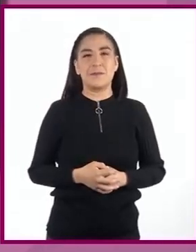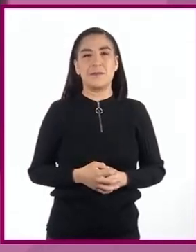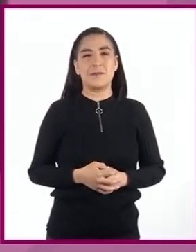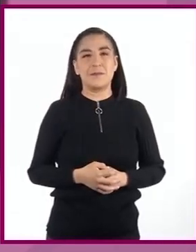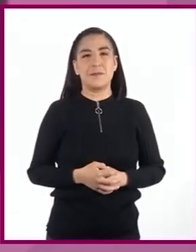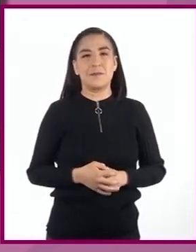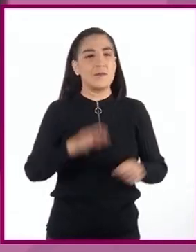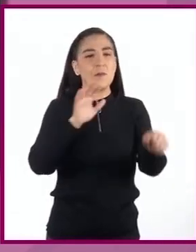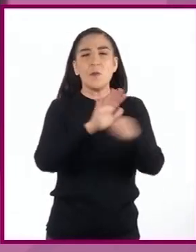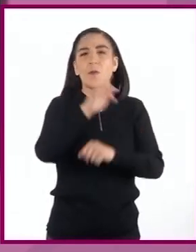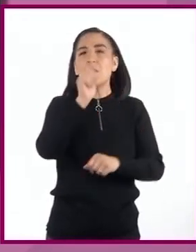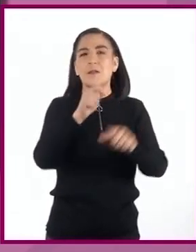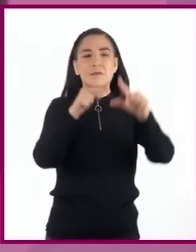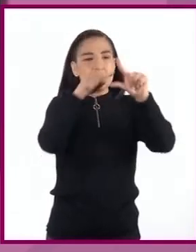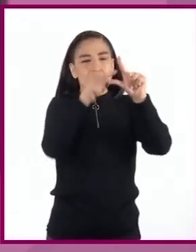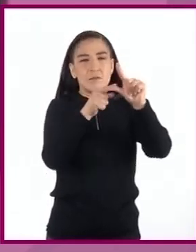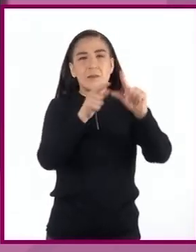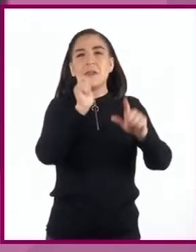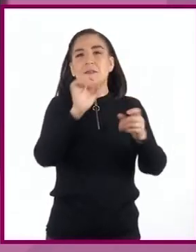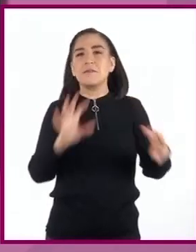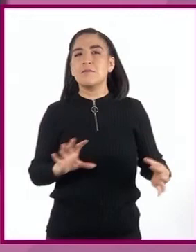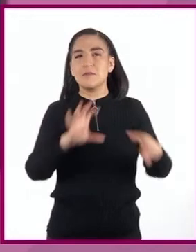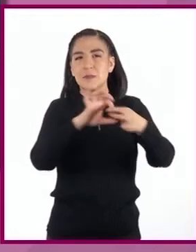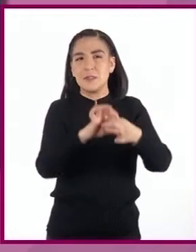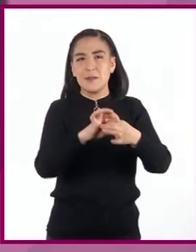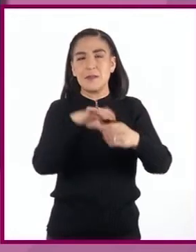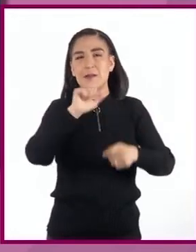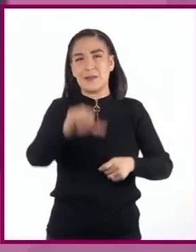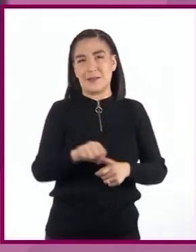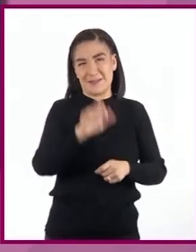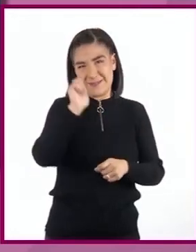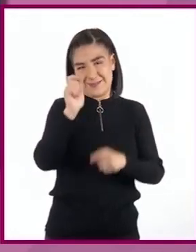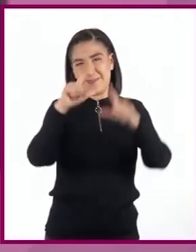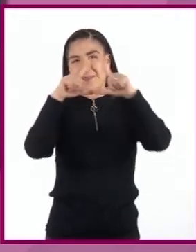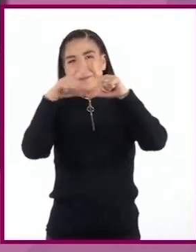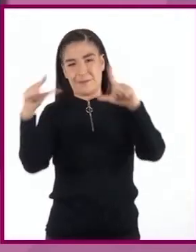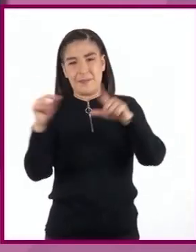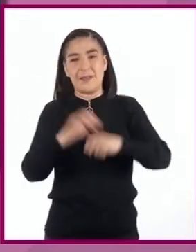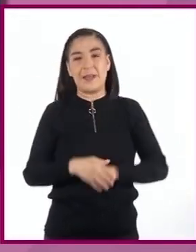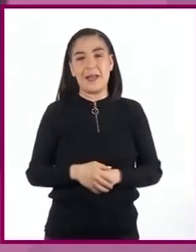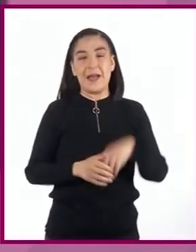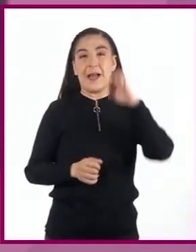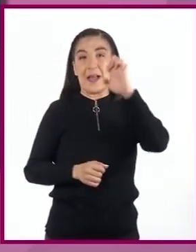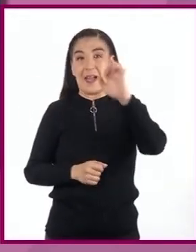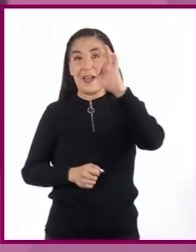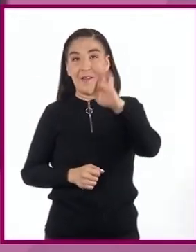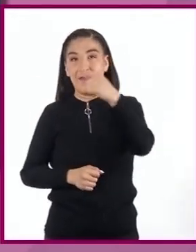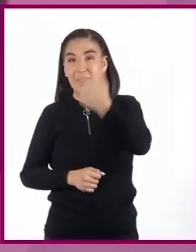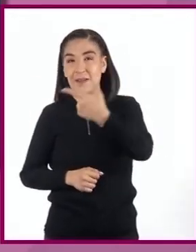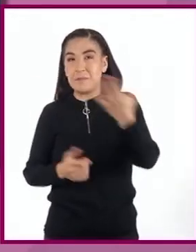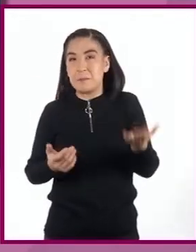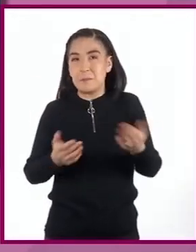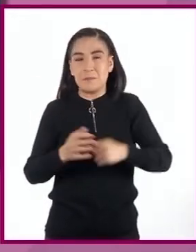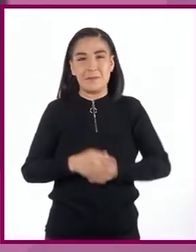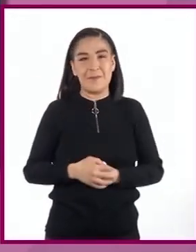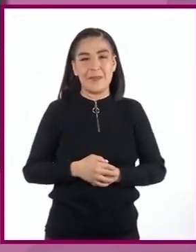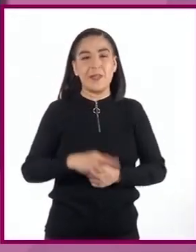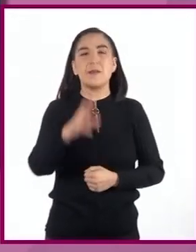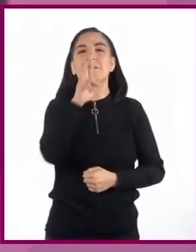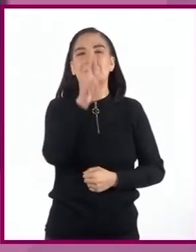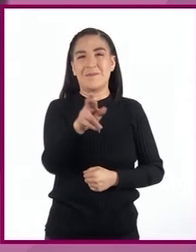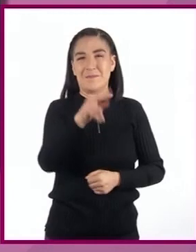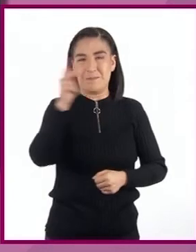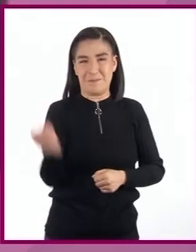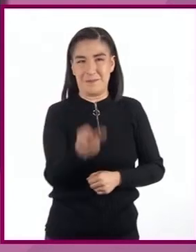¿Qué ángulo corresponde a esta medida en el triángulo EFG? Respondiendo a la